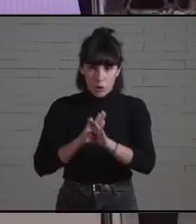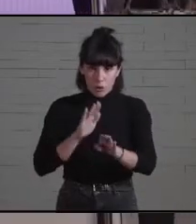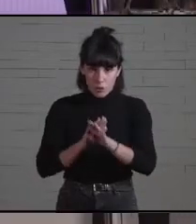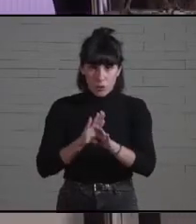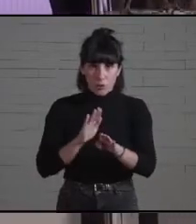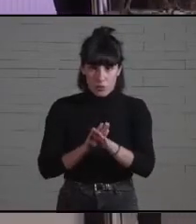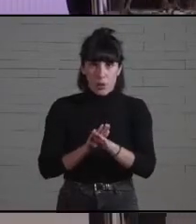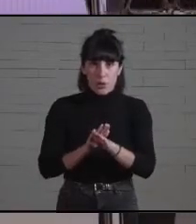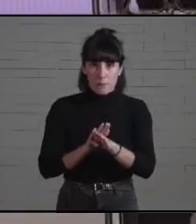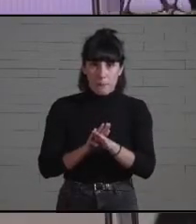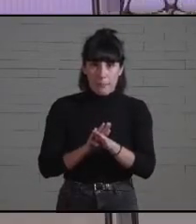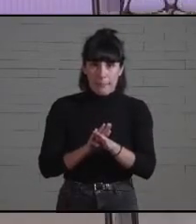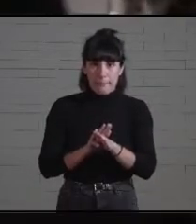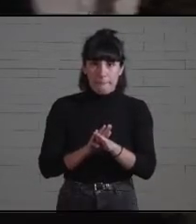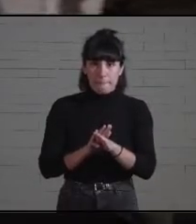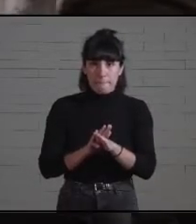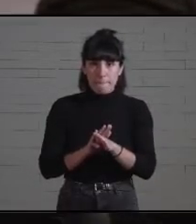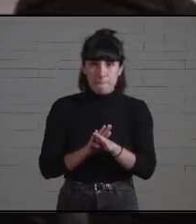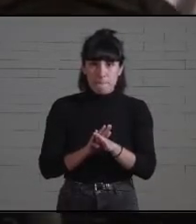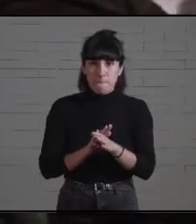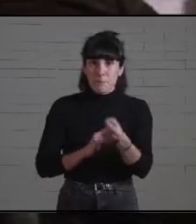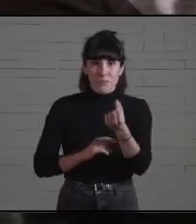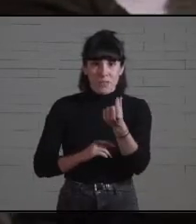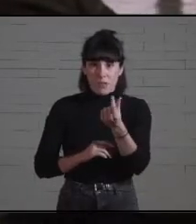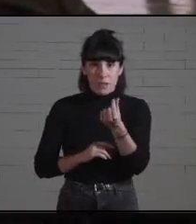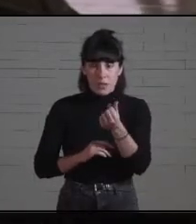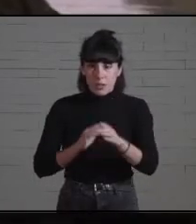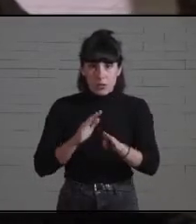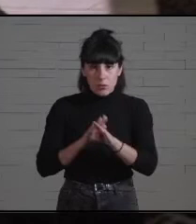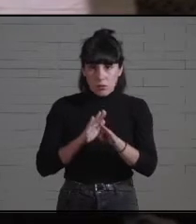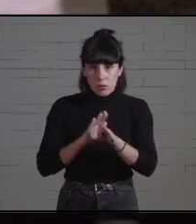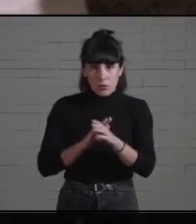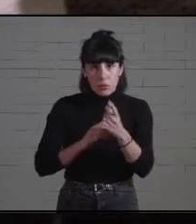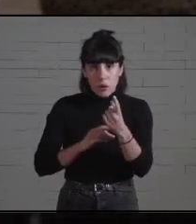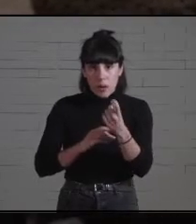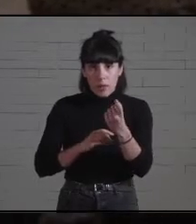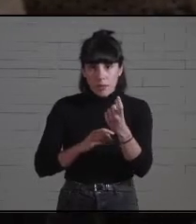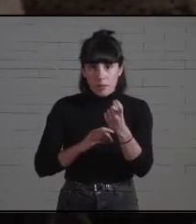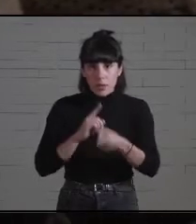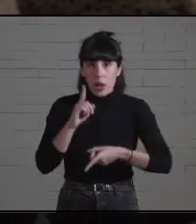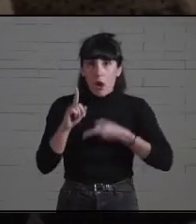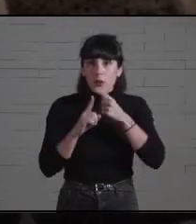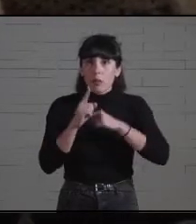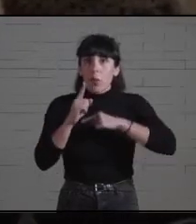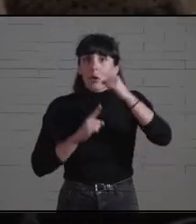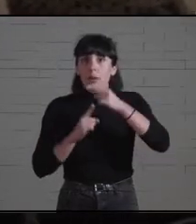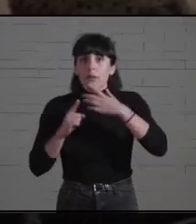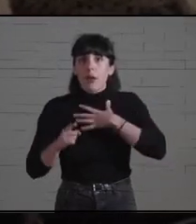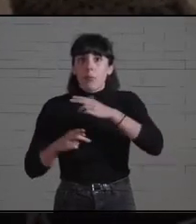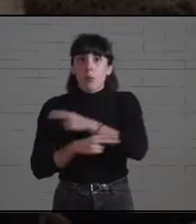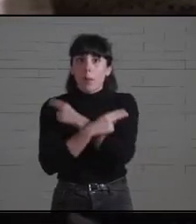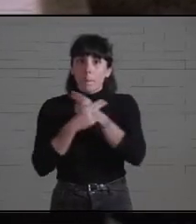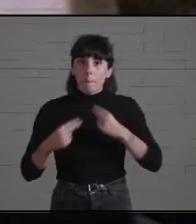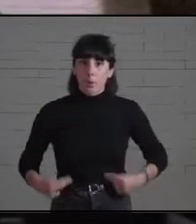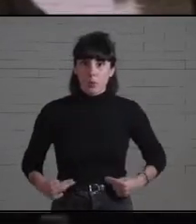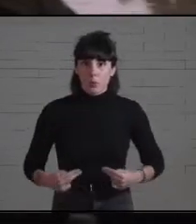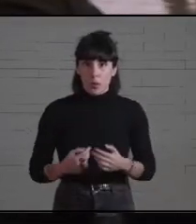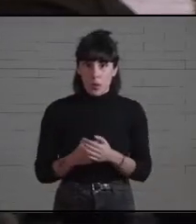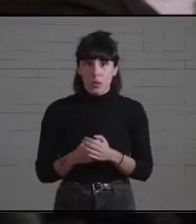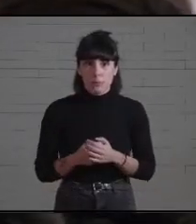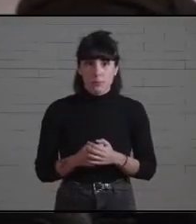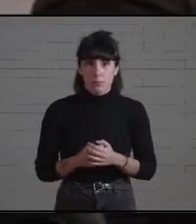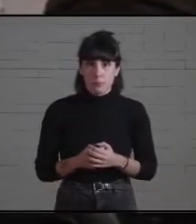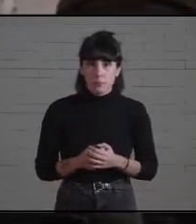queda mucho por invertir para llegar, no sé, al nivel, pues incluso de Portugal. Es que realmente,